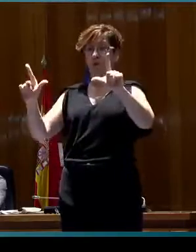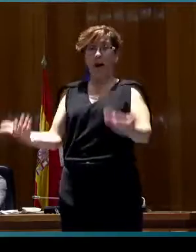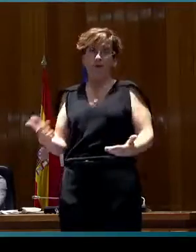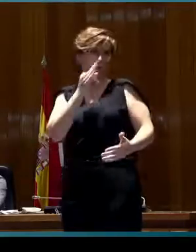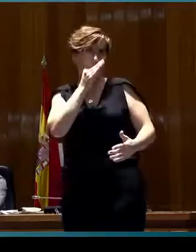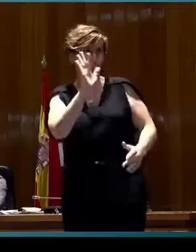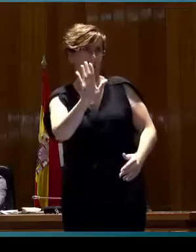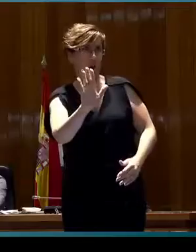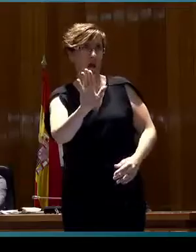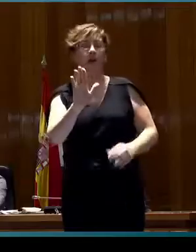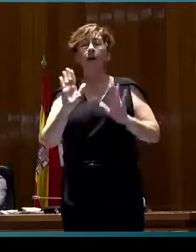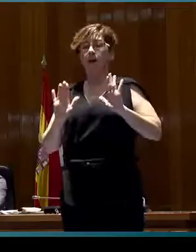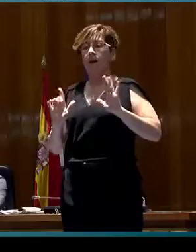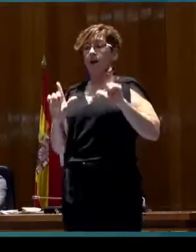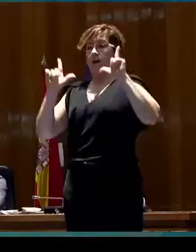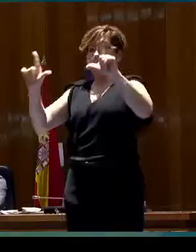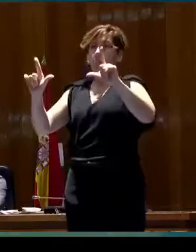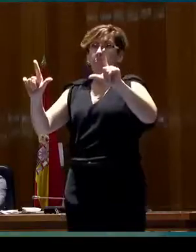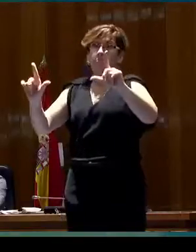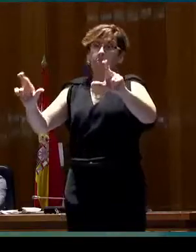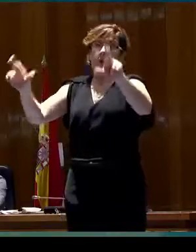ahora, pero esperemos que lo